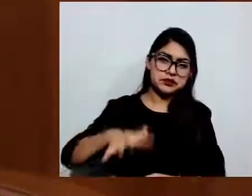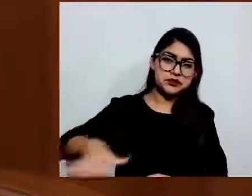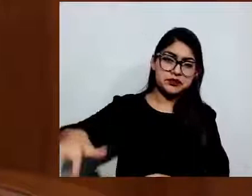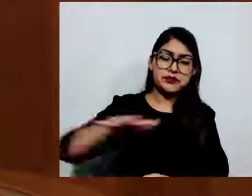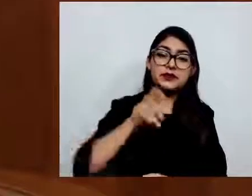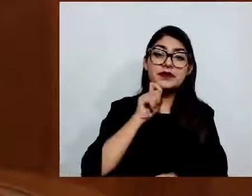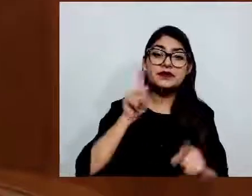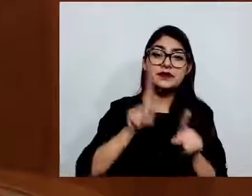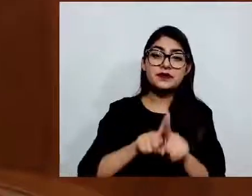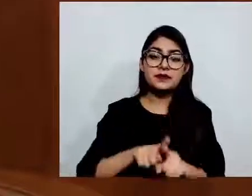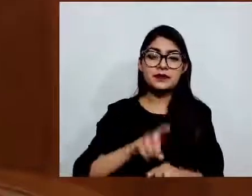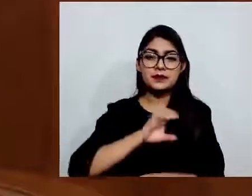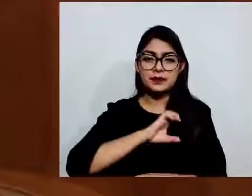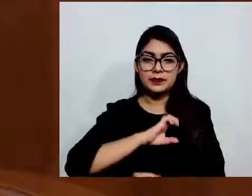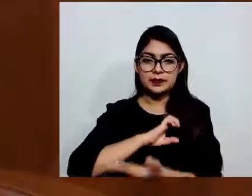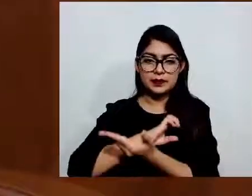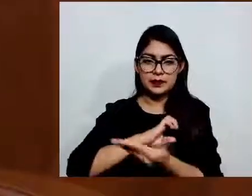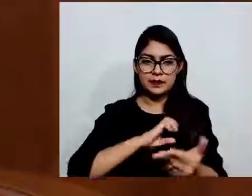mexiquenses.